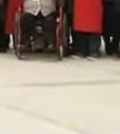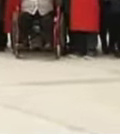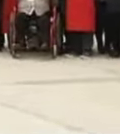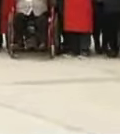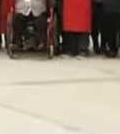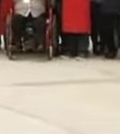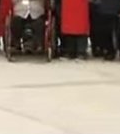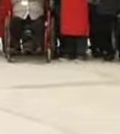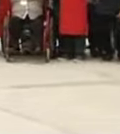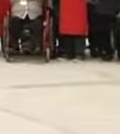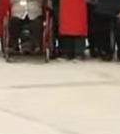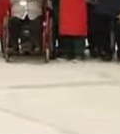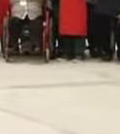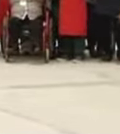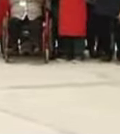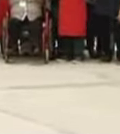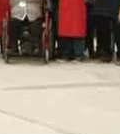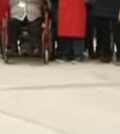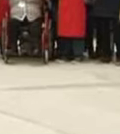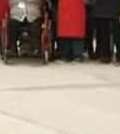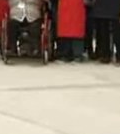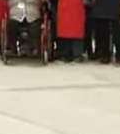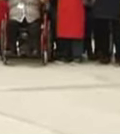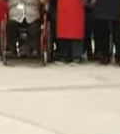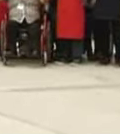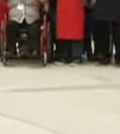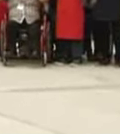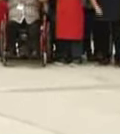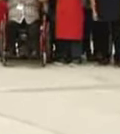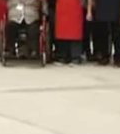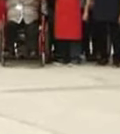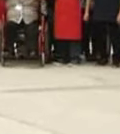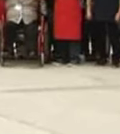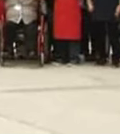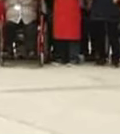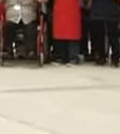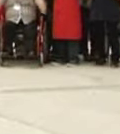¡Zurra por el CEDPRO, Iguí! ¡Bravo! ¡Iguí! ¡Bravo! ¡Iguí!